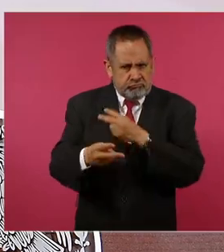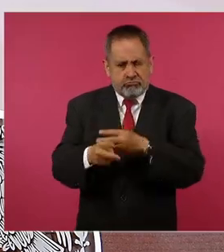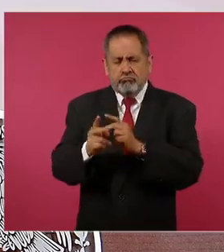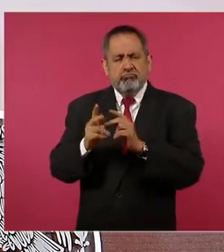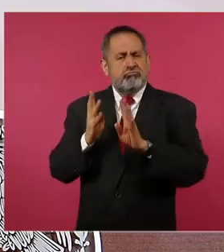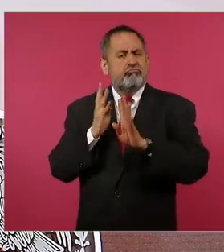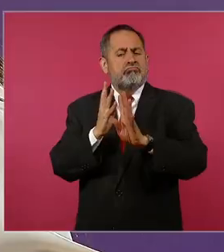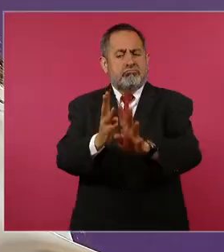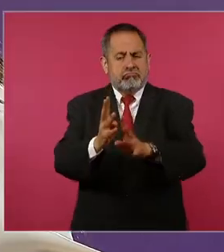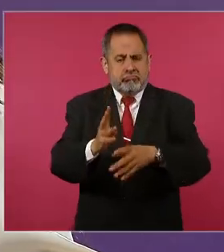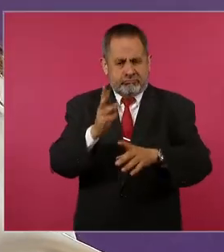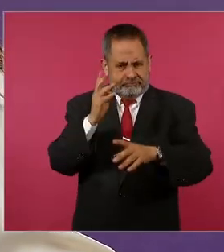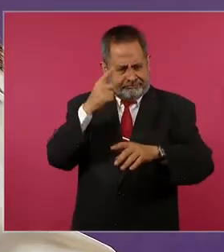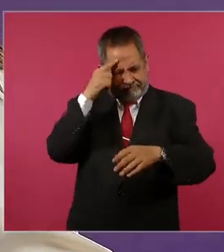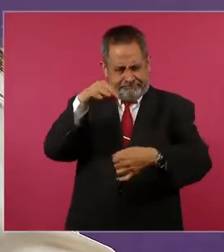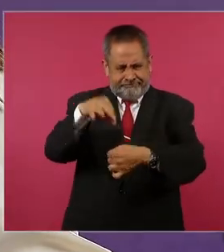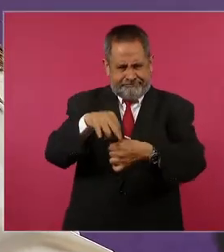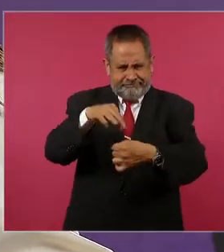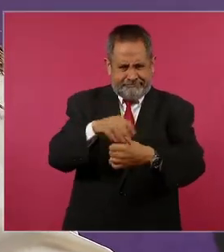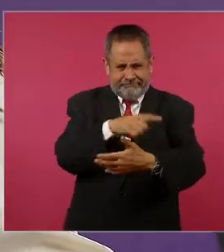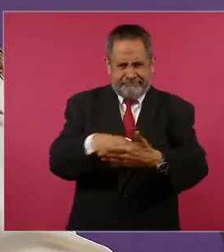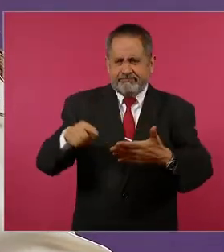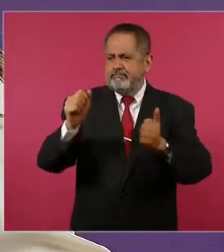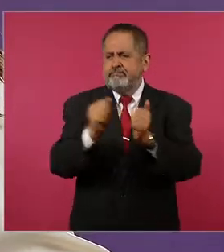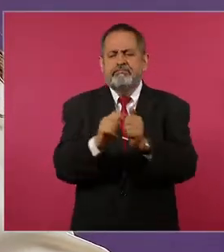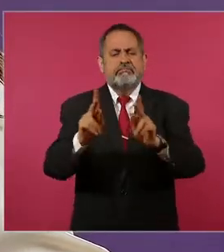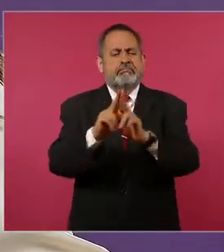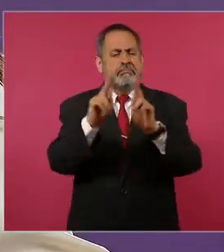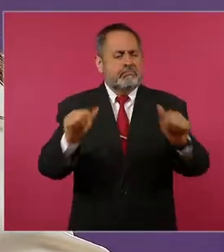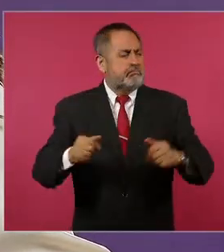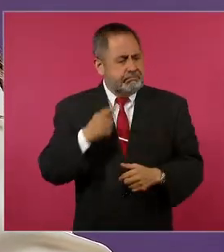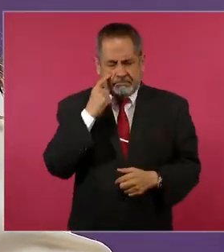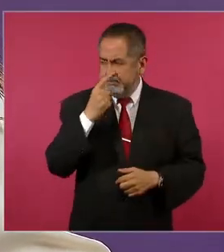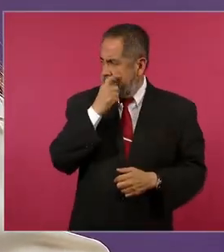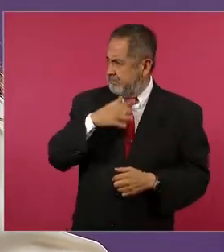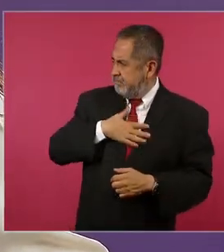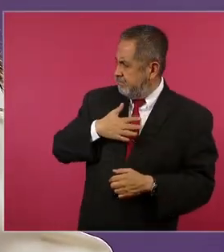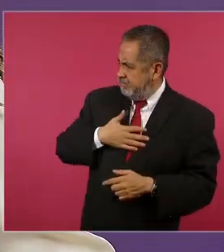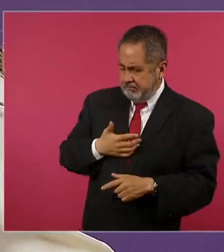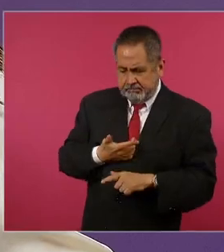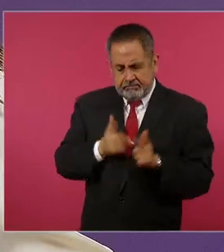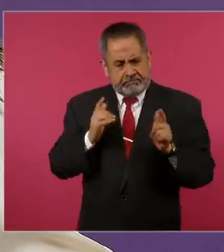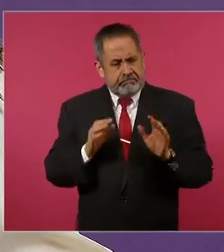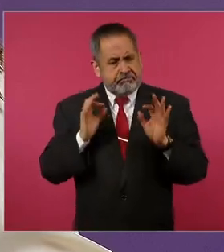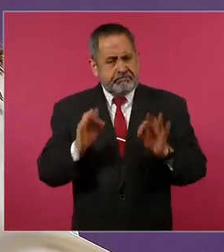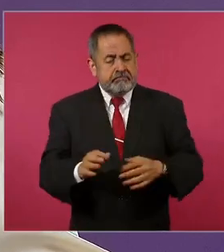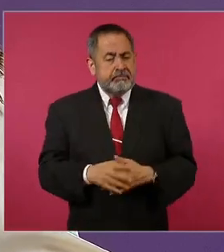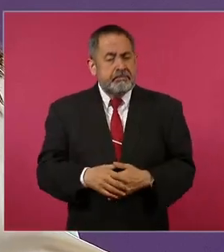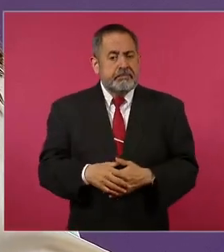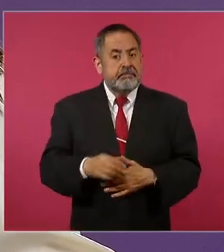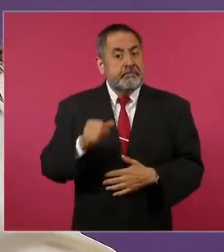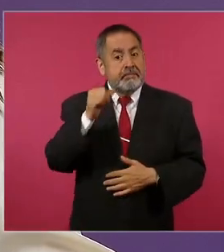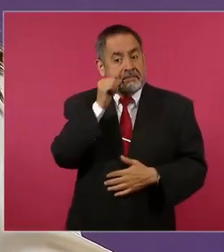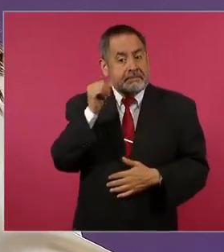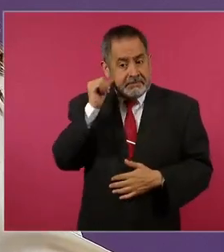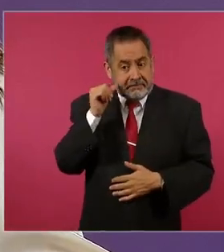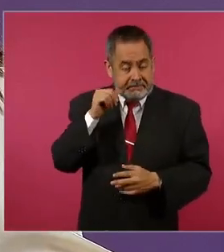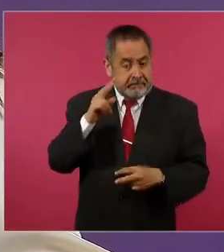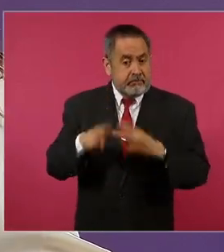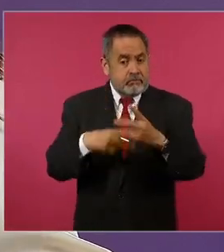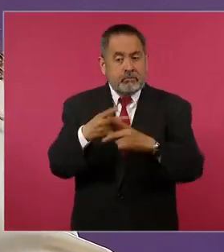paz, pero sobre todo que dio certeza a los resultados. El día de ayer,